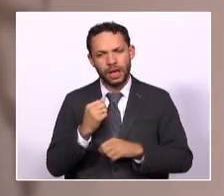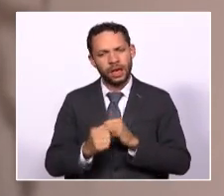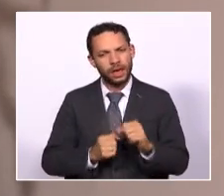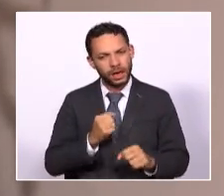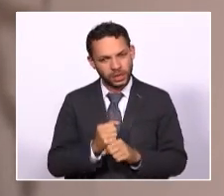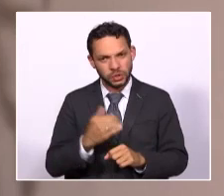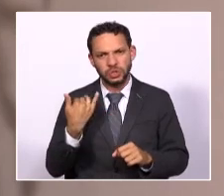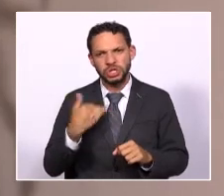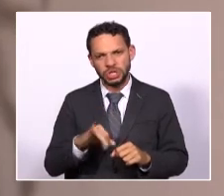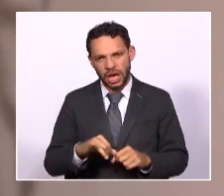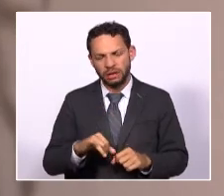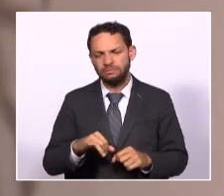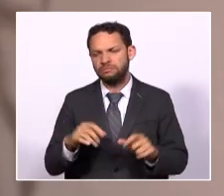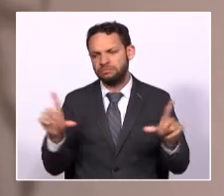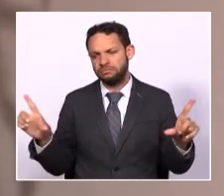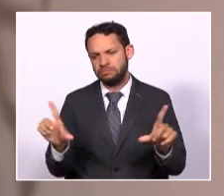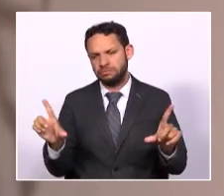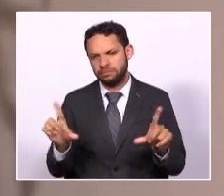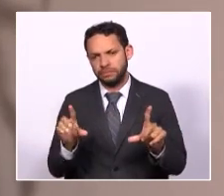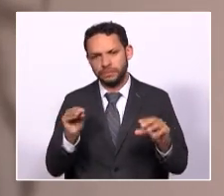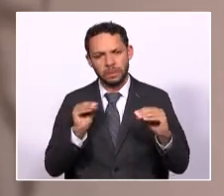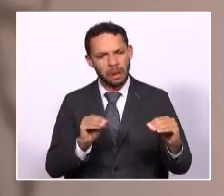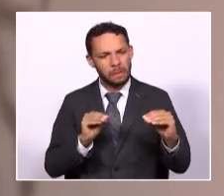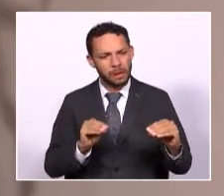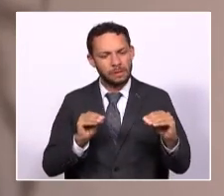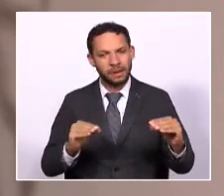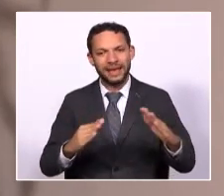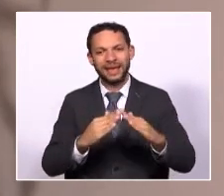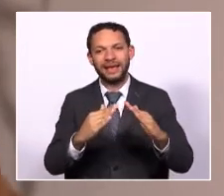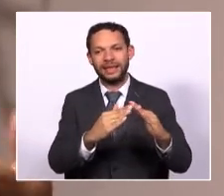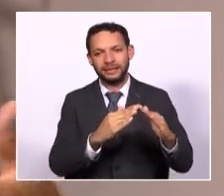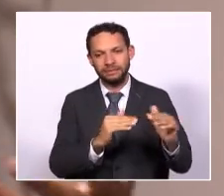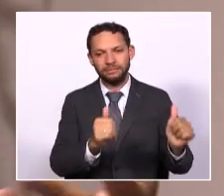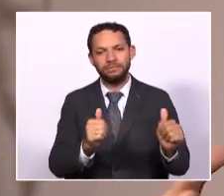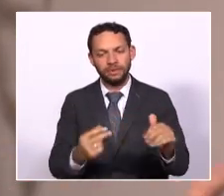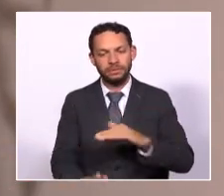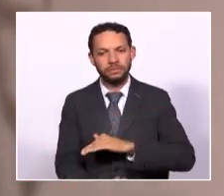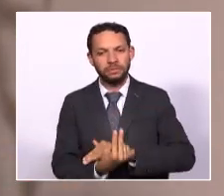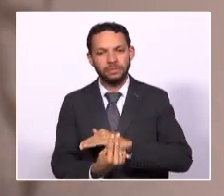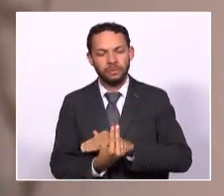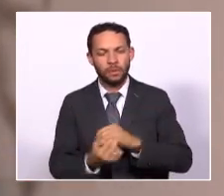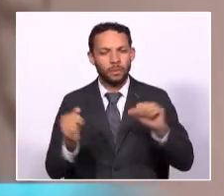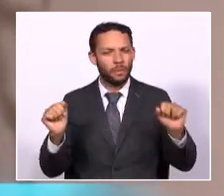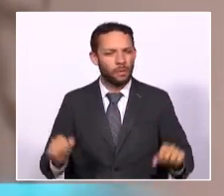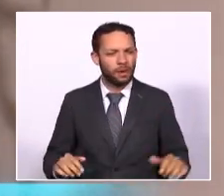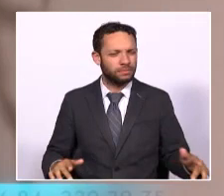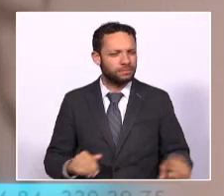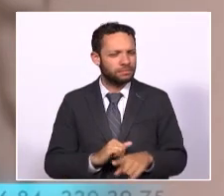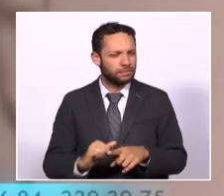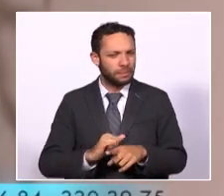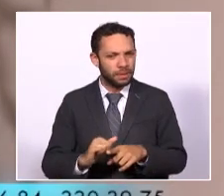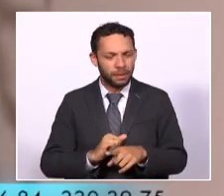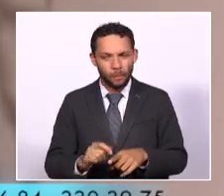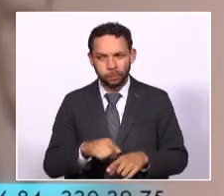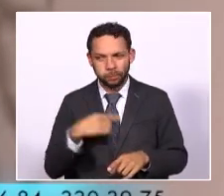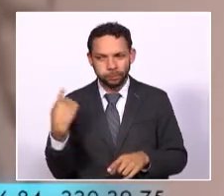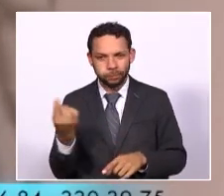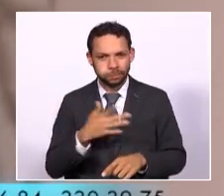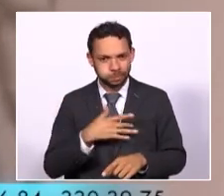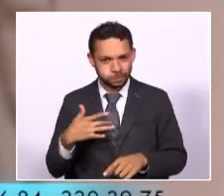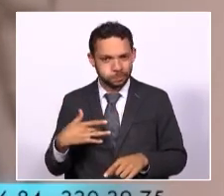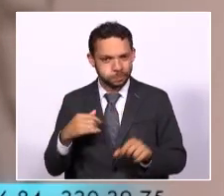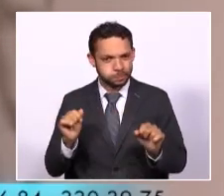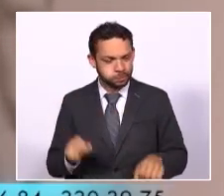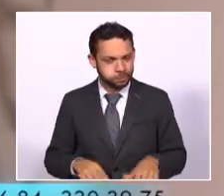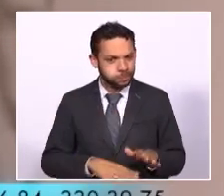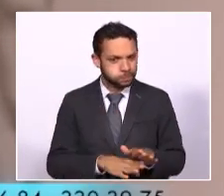estar en el aire, es llegar a sus hogares para contarles cosas que están pasando en la medicina, en la salud,